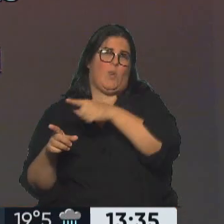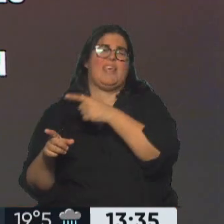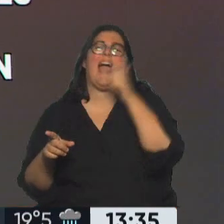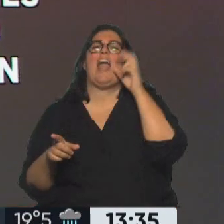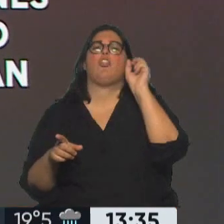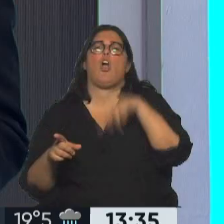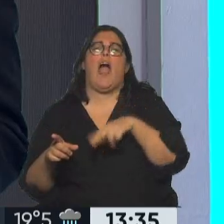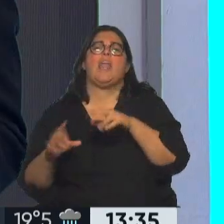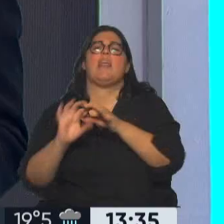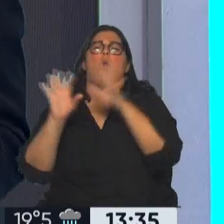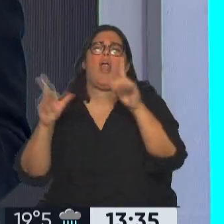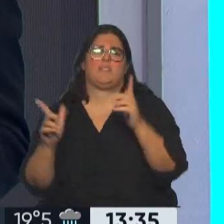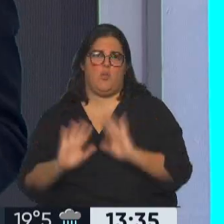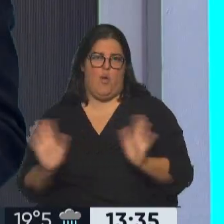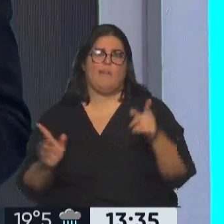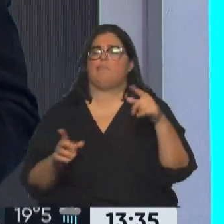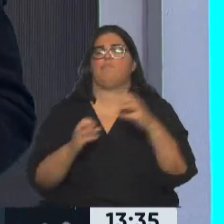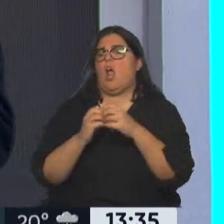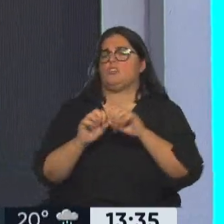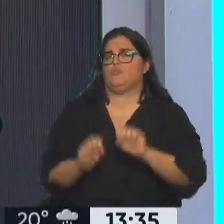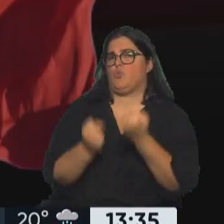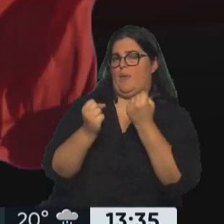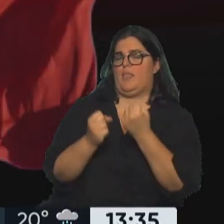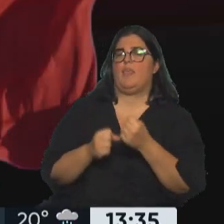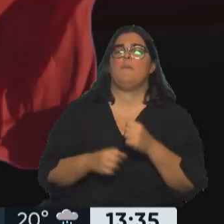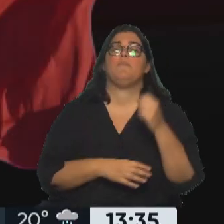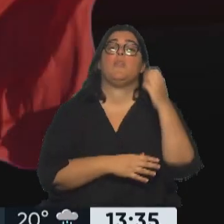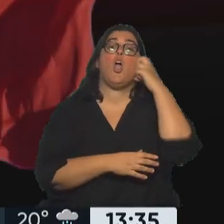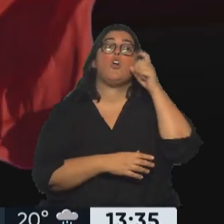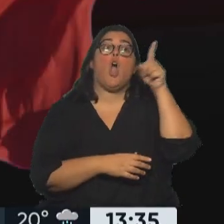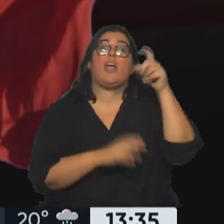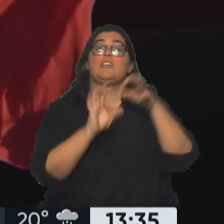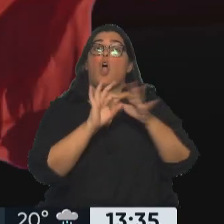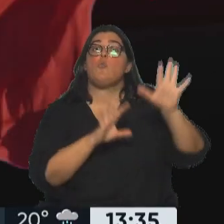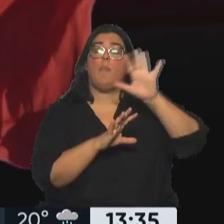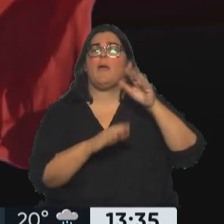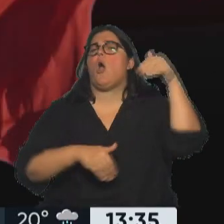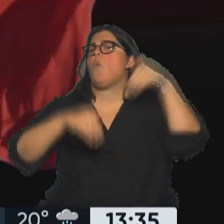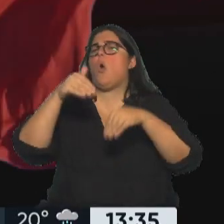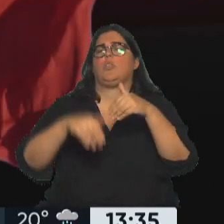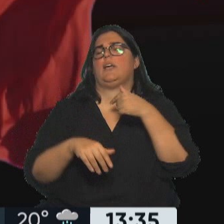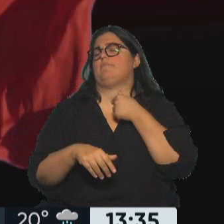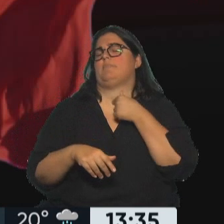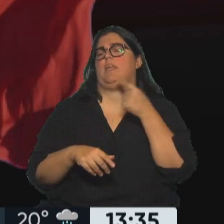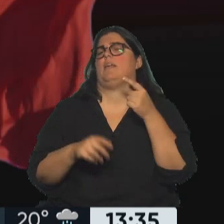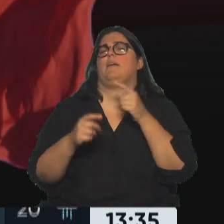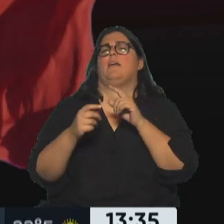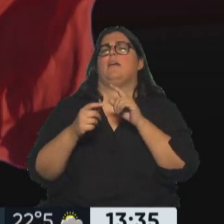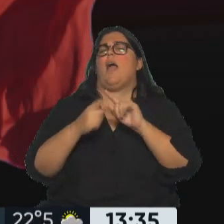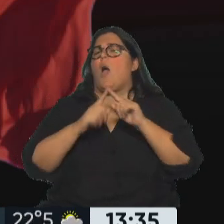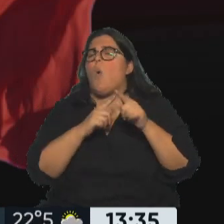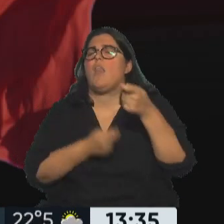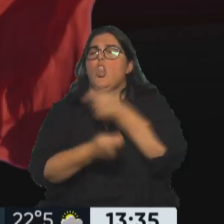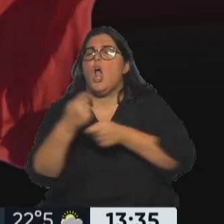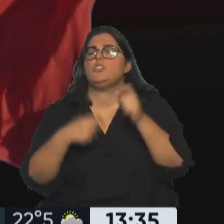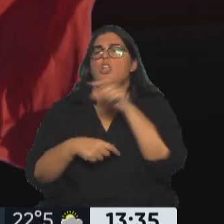estar analizando este punto. 2019, el Parlamento Europeo vota definitivamente la suspensión de las negociaciones